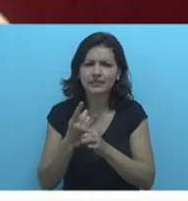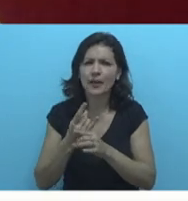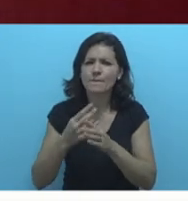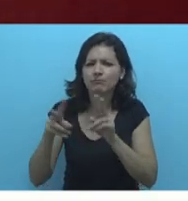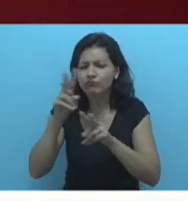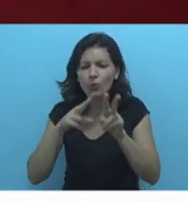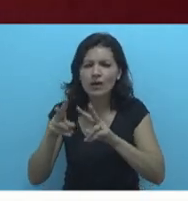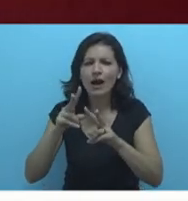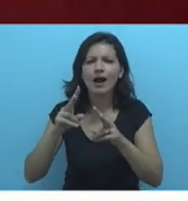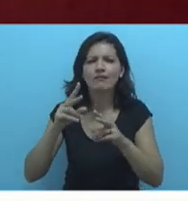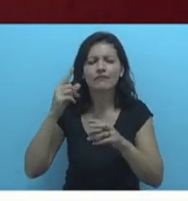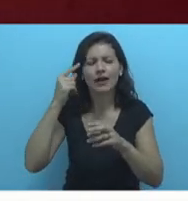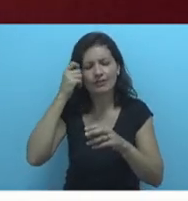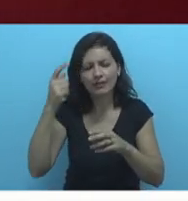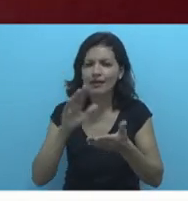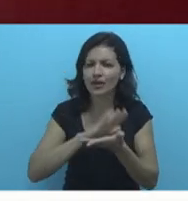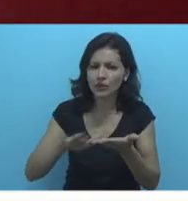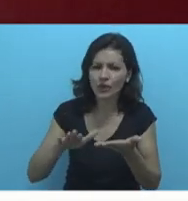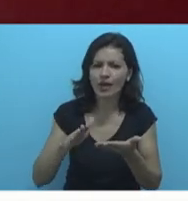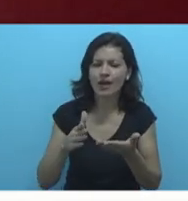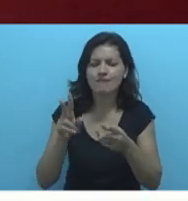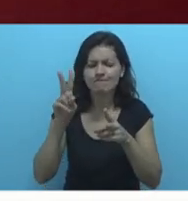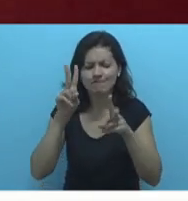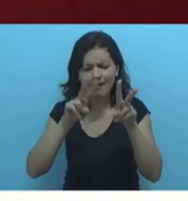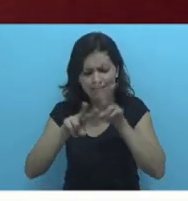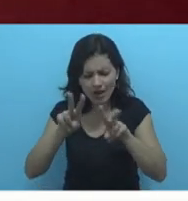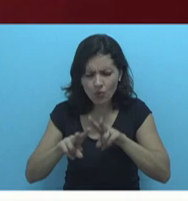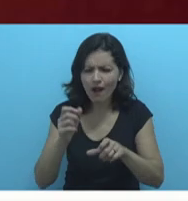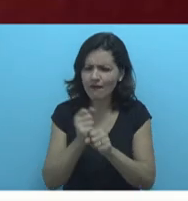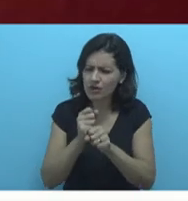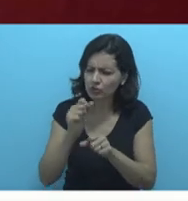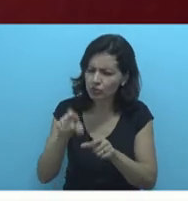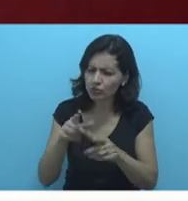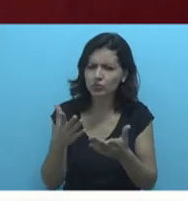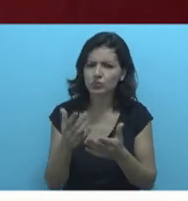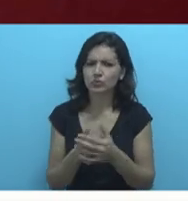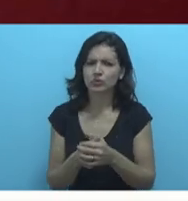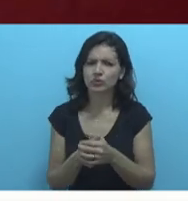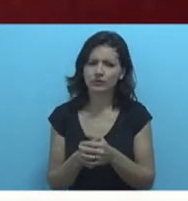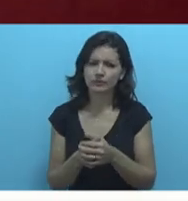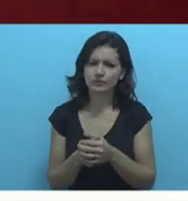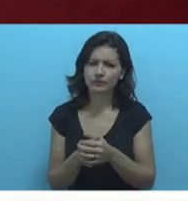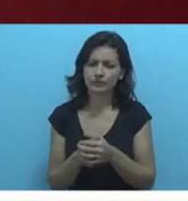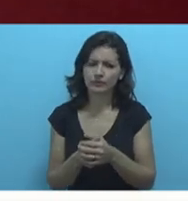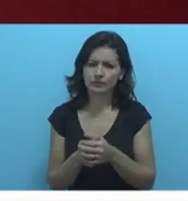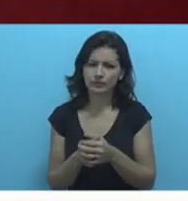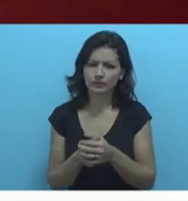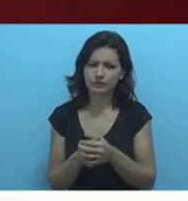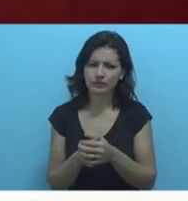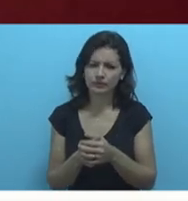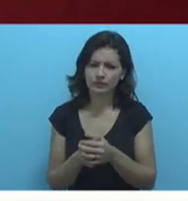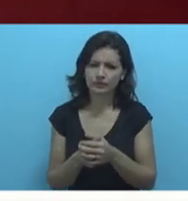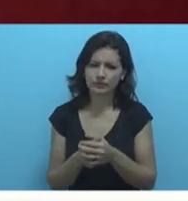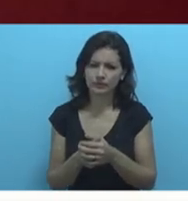perspectiva en las políticas que ya existían, para evaluar lo que estábamos haciendo, porque también eso no era simplemente que creaba e implementaba,